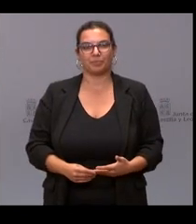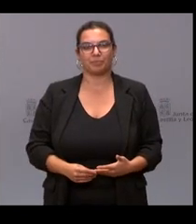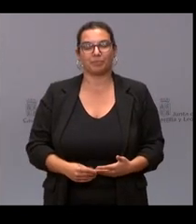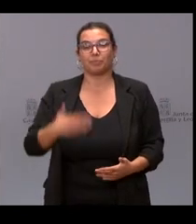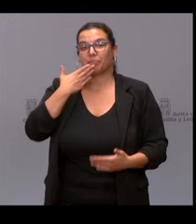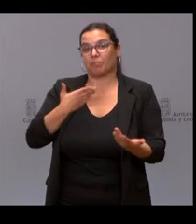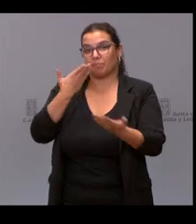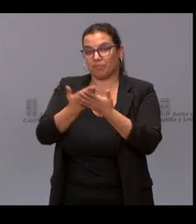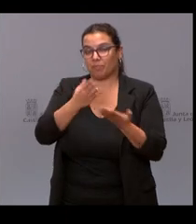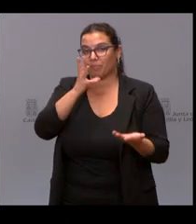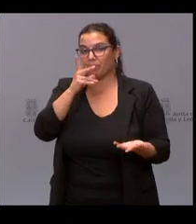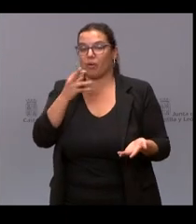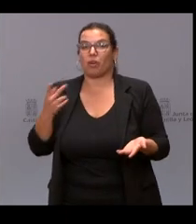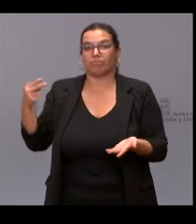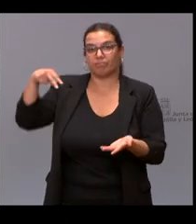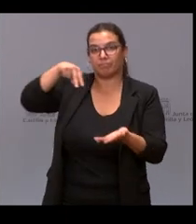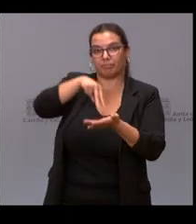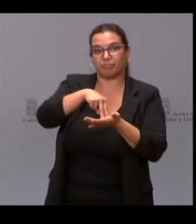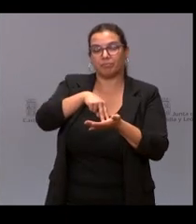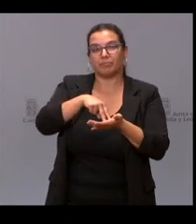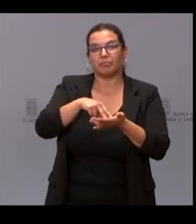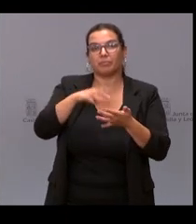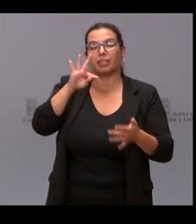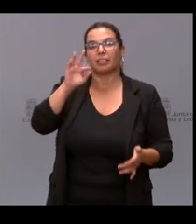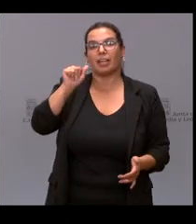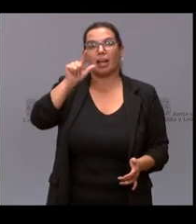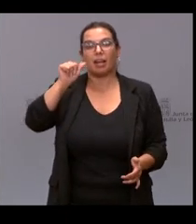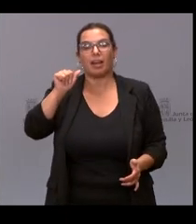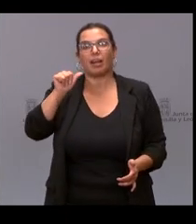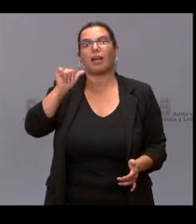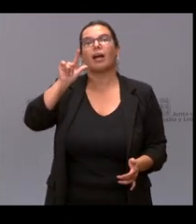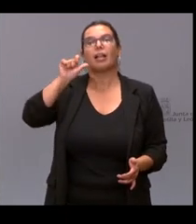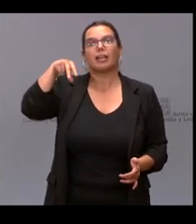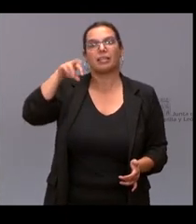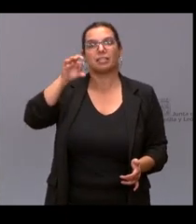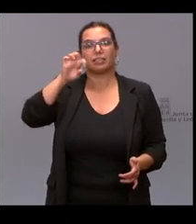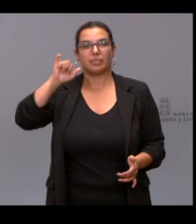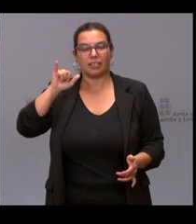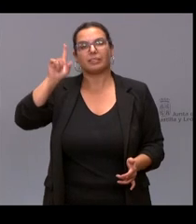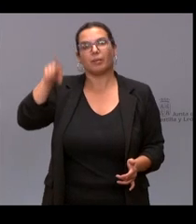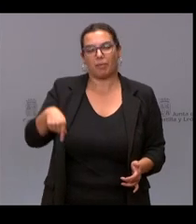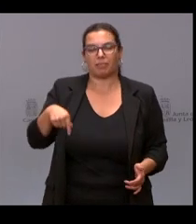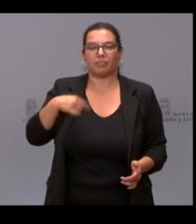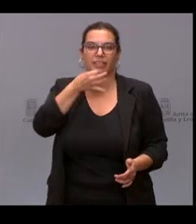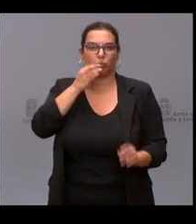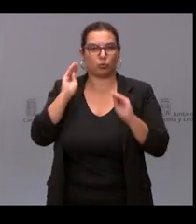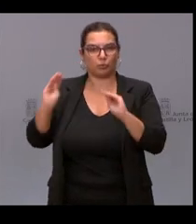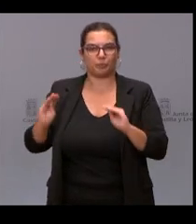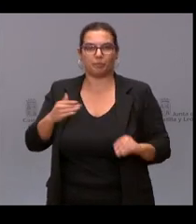Pedimos ahora la intervención de Tala Lindstedt, también que nos va a dedicar unas palabras, por favor.